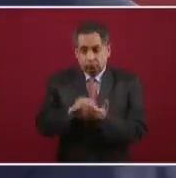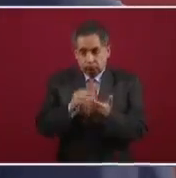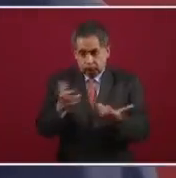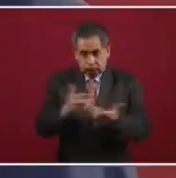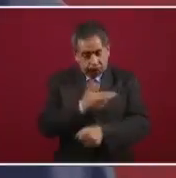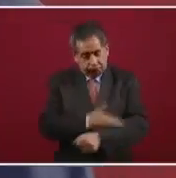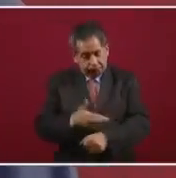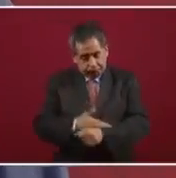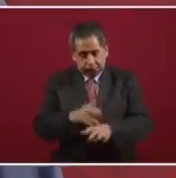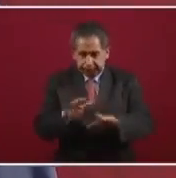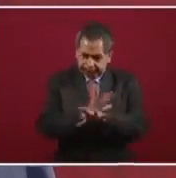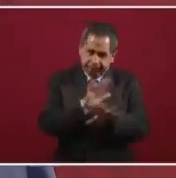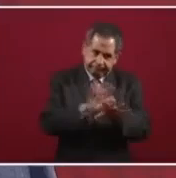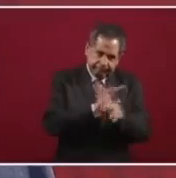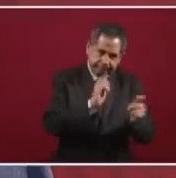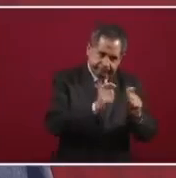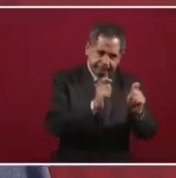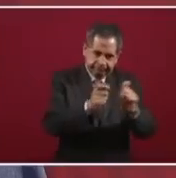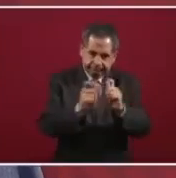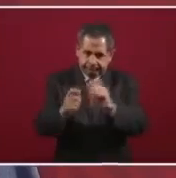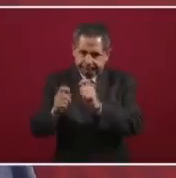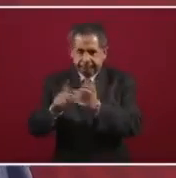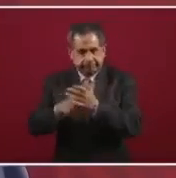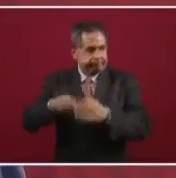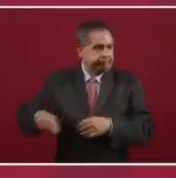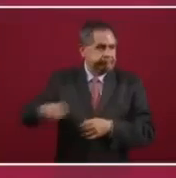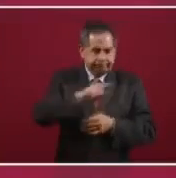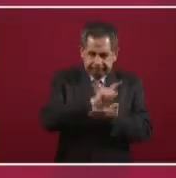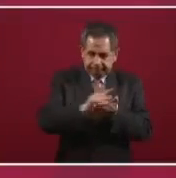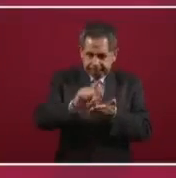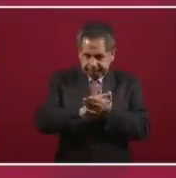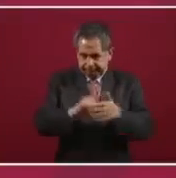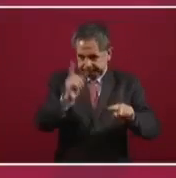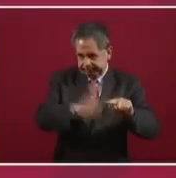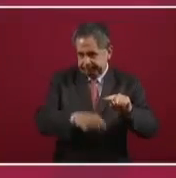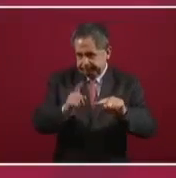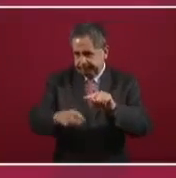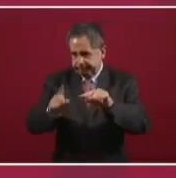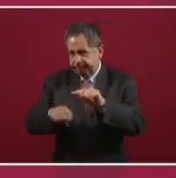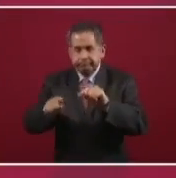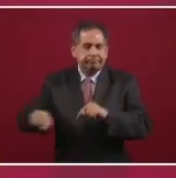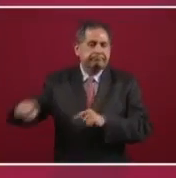haciendo es regenerando la vida pública, purificando la vida pública.